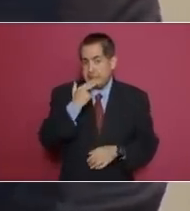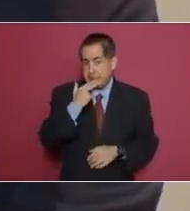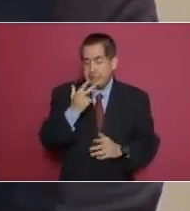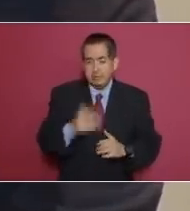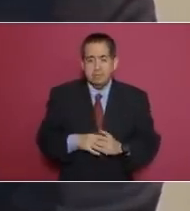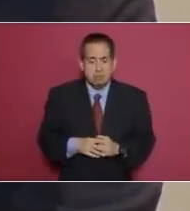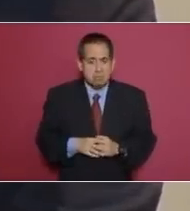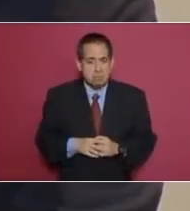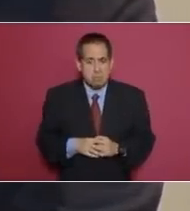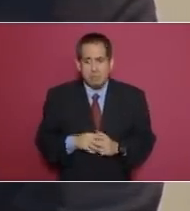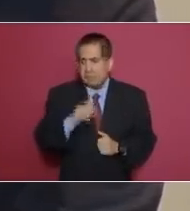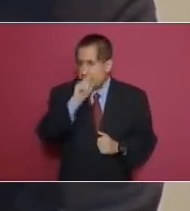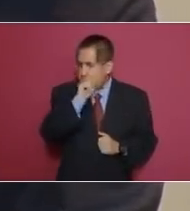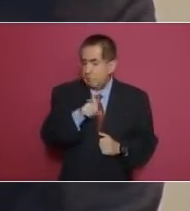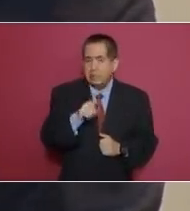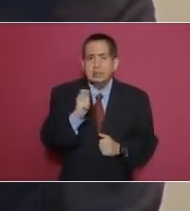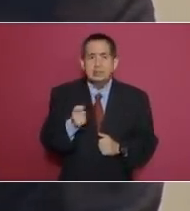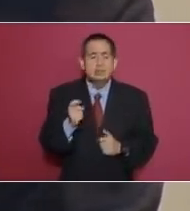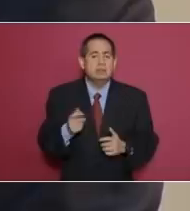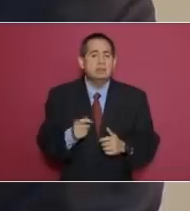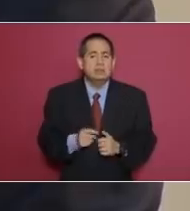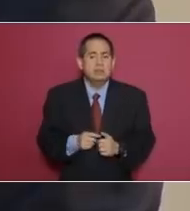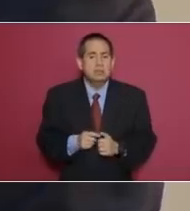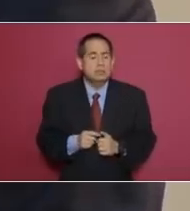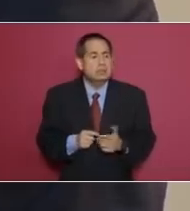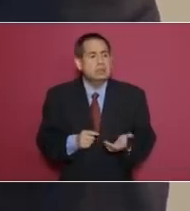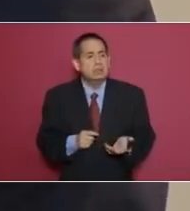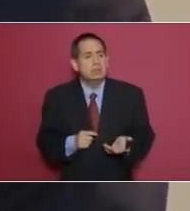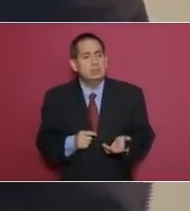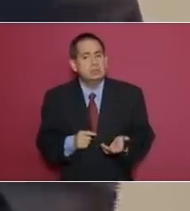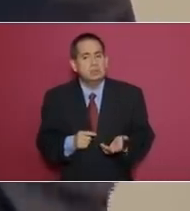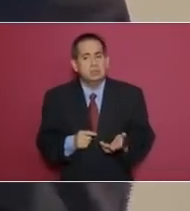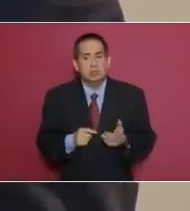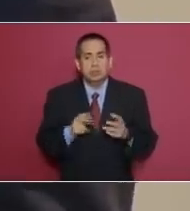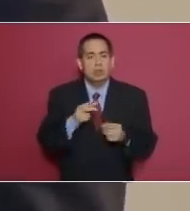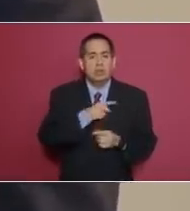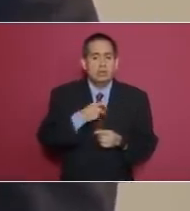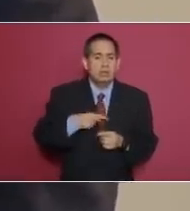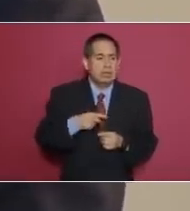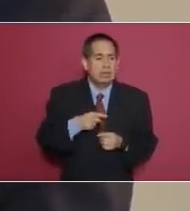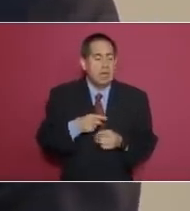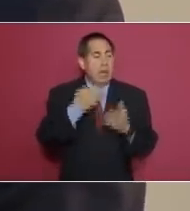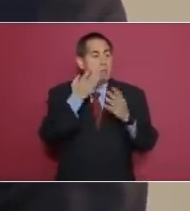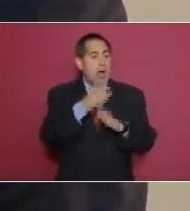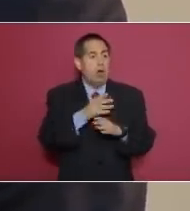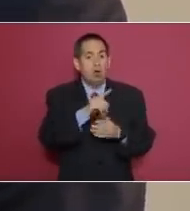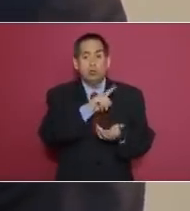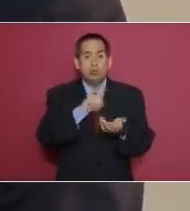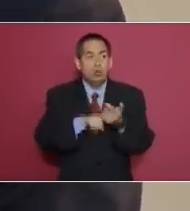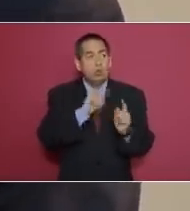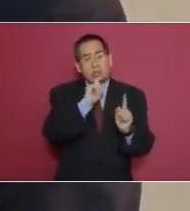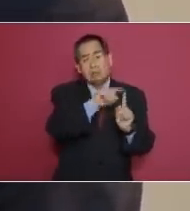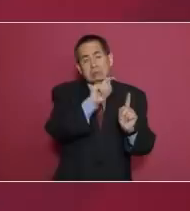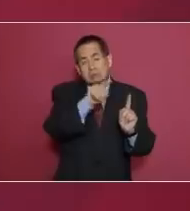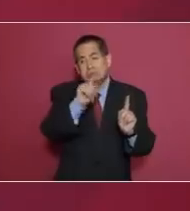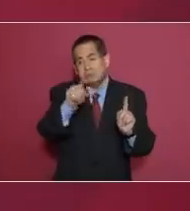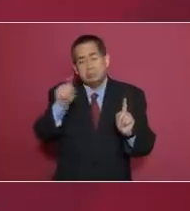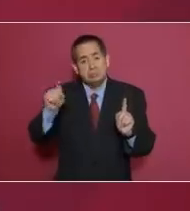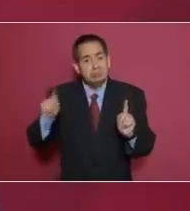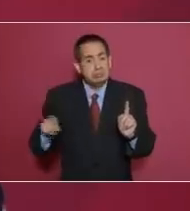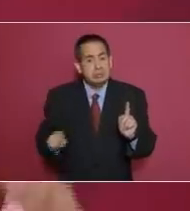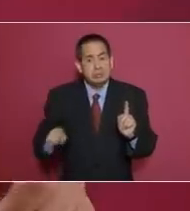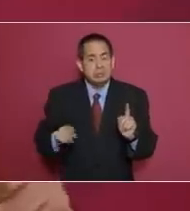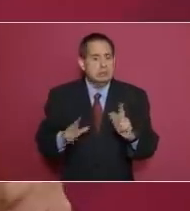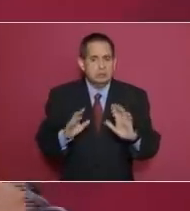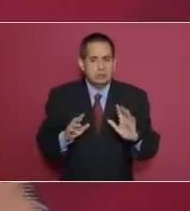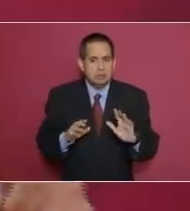También significa que no se tengan que tener sucursales bancarias,